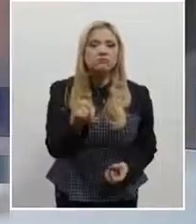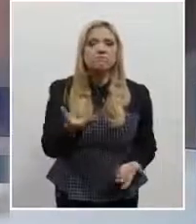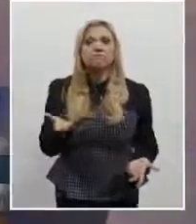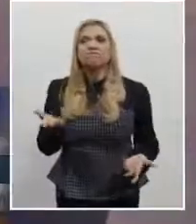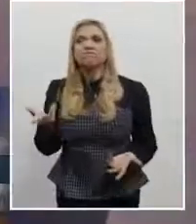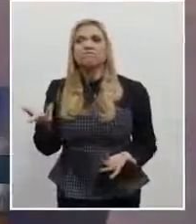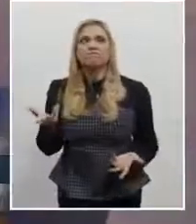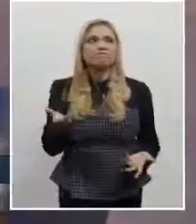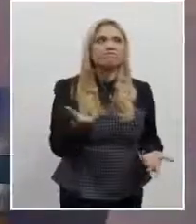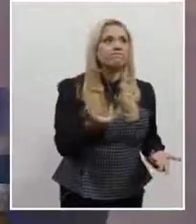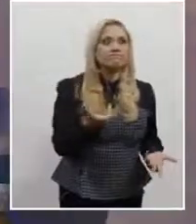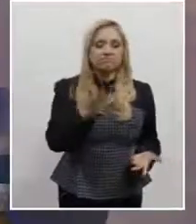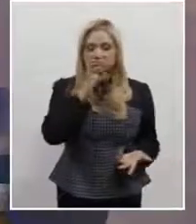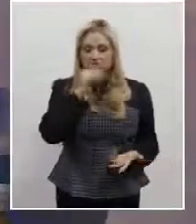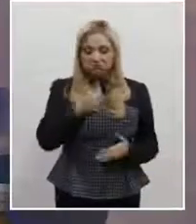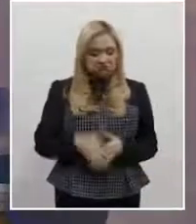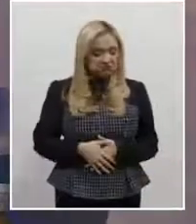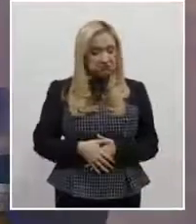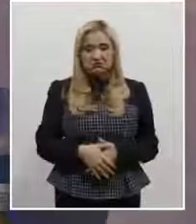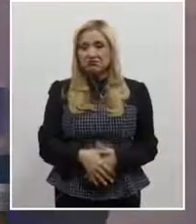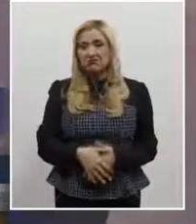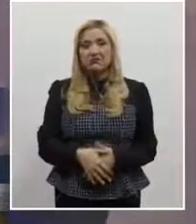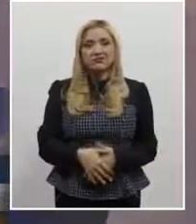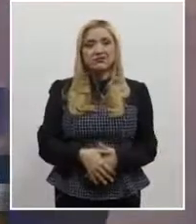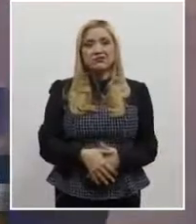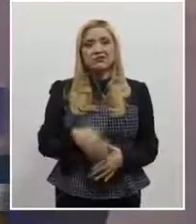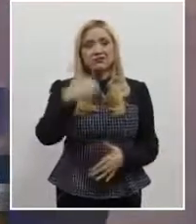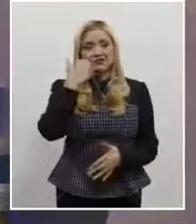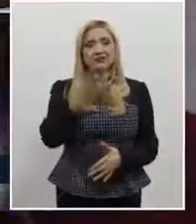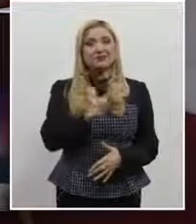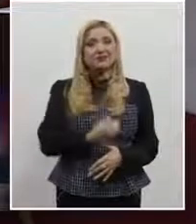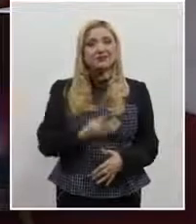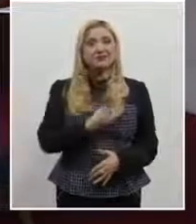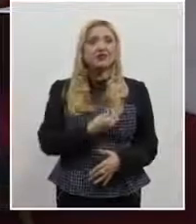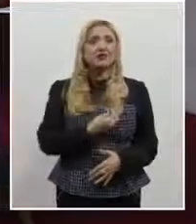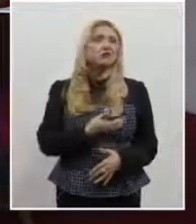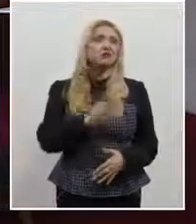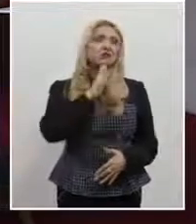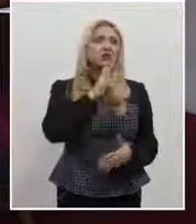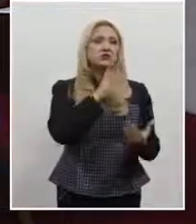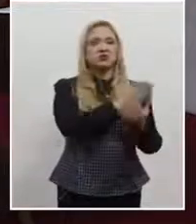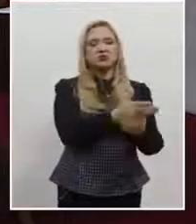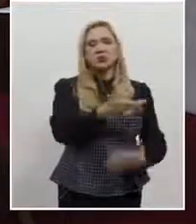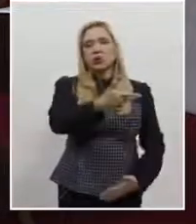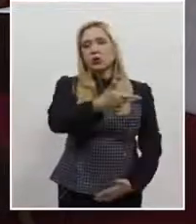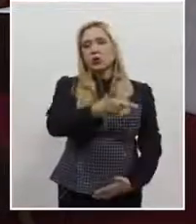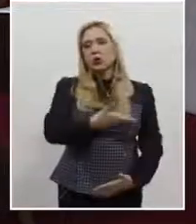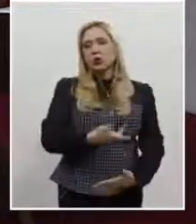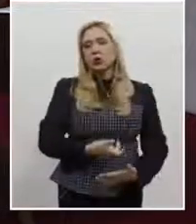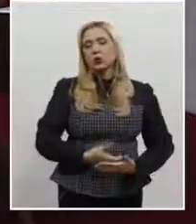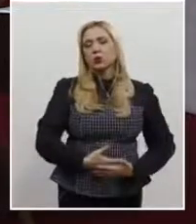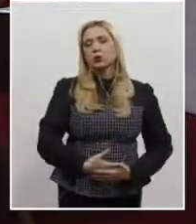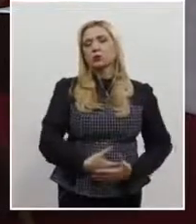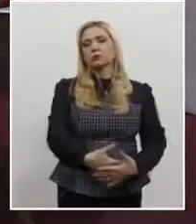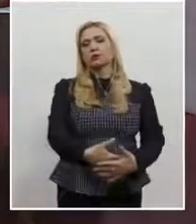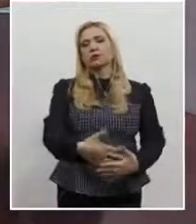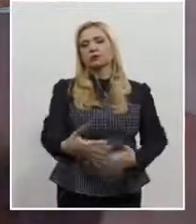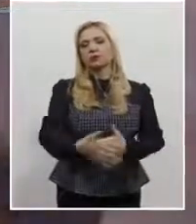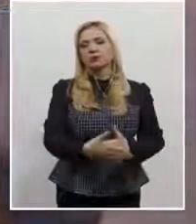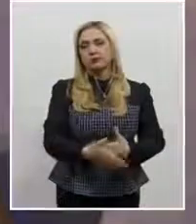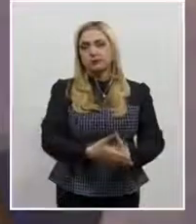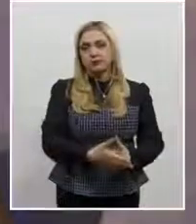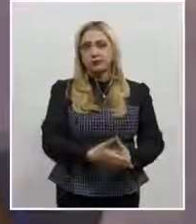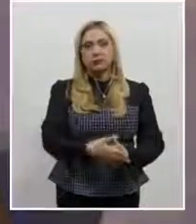más infertilidad y más parejas buscando tener seducción asistí a esto los expertos en técnicas de reproducción